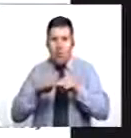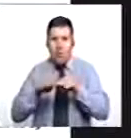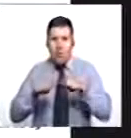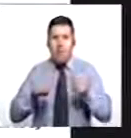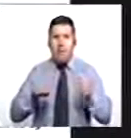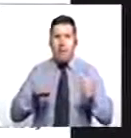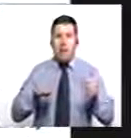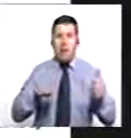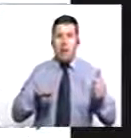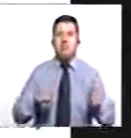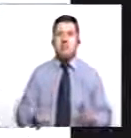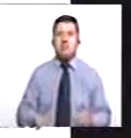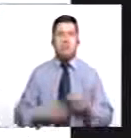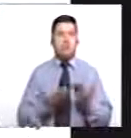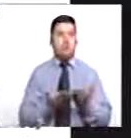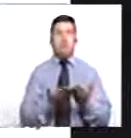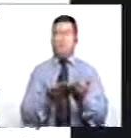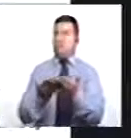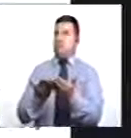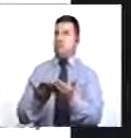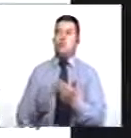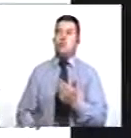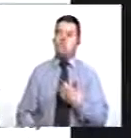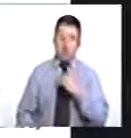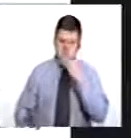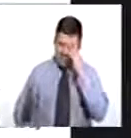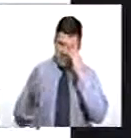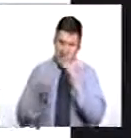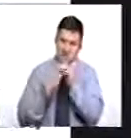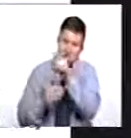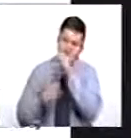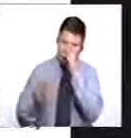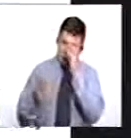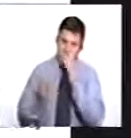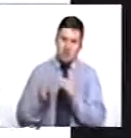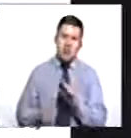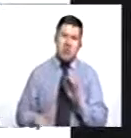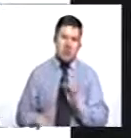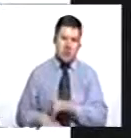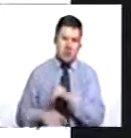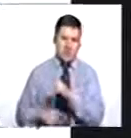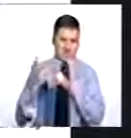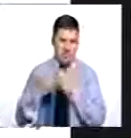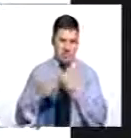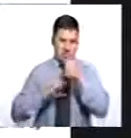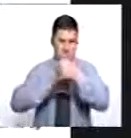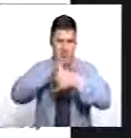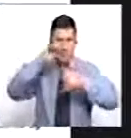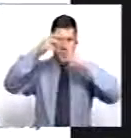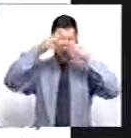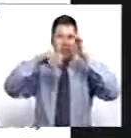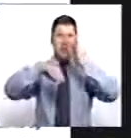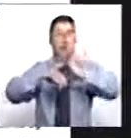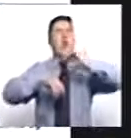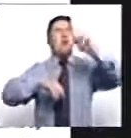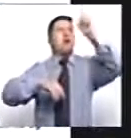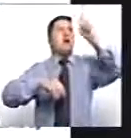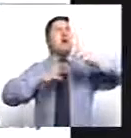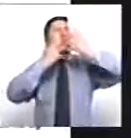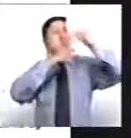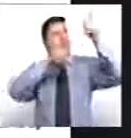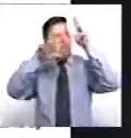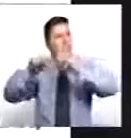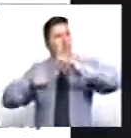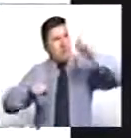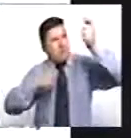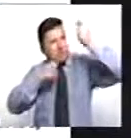ofrecerla, senador Guerra. Yo estoy totalmente de acuerdo con usted de que a esta región tiene que llegar otro operador,